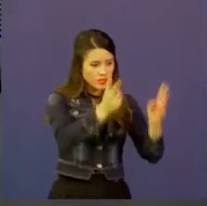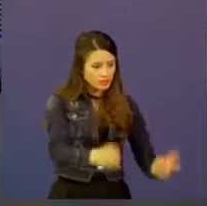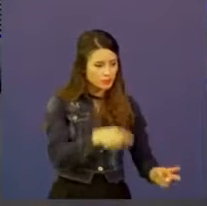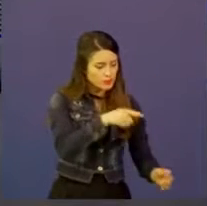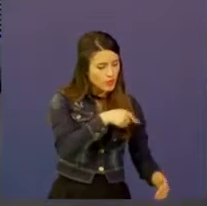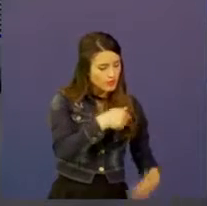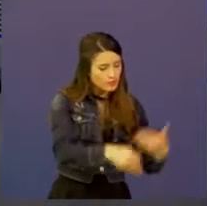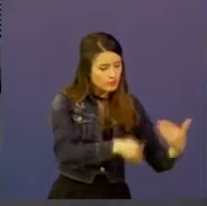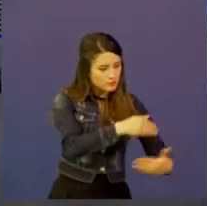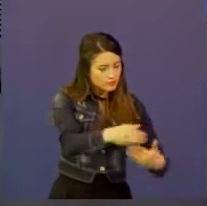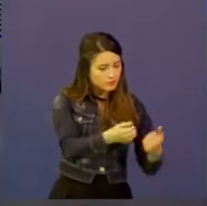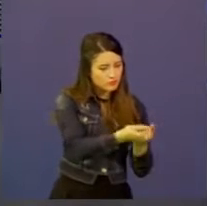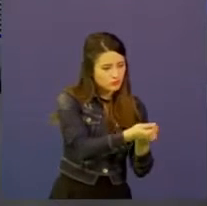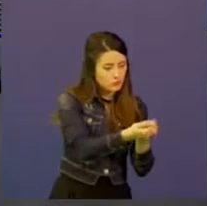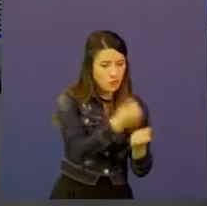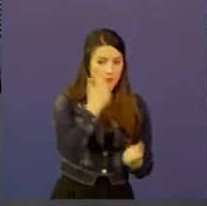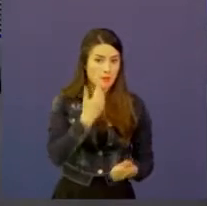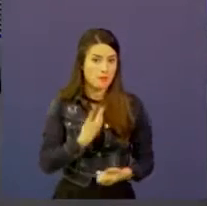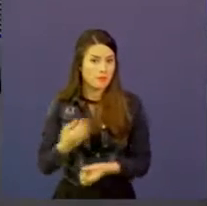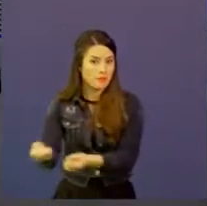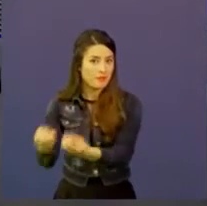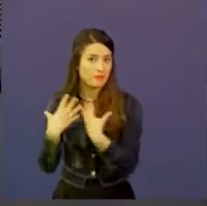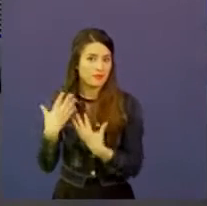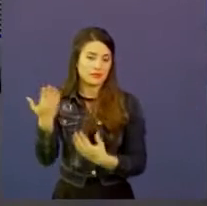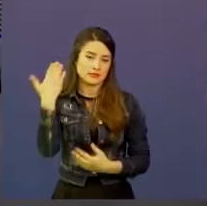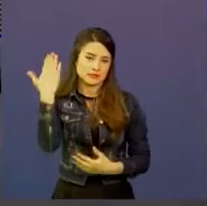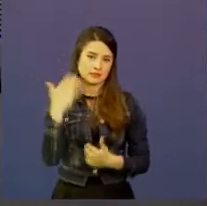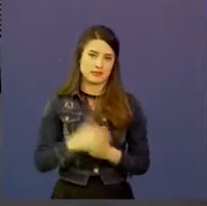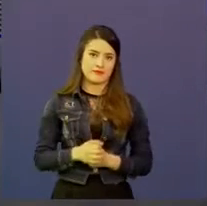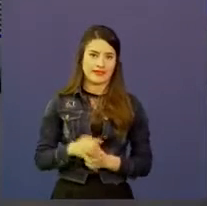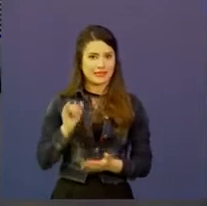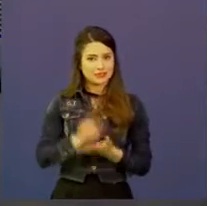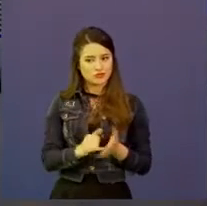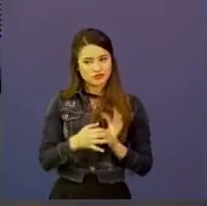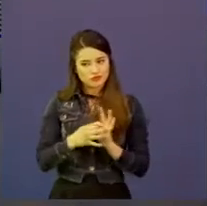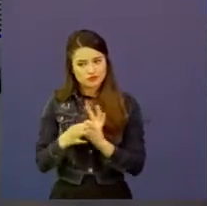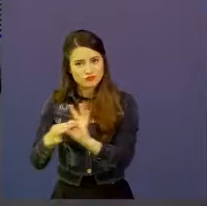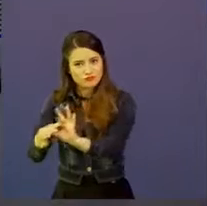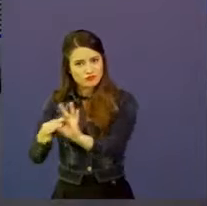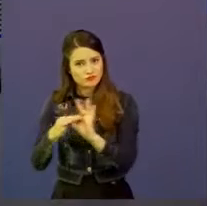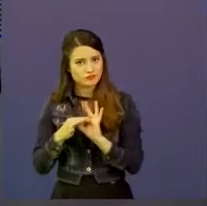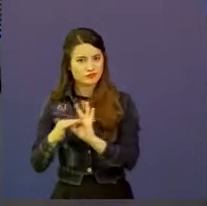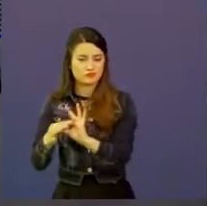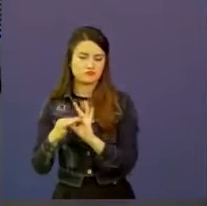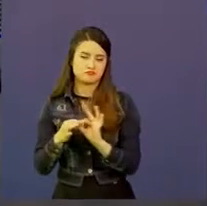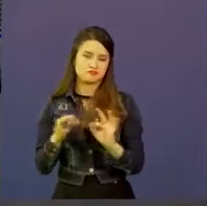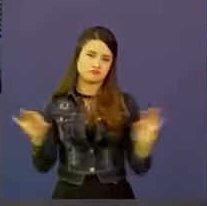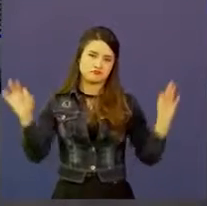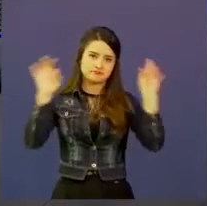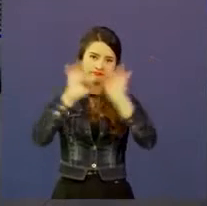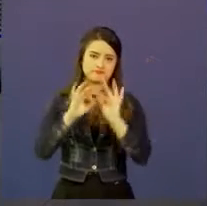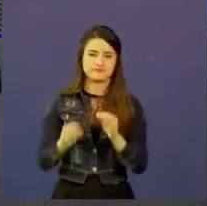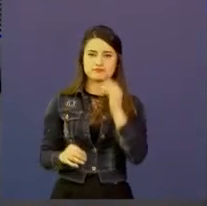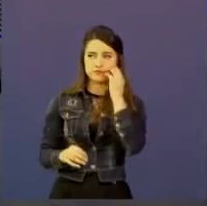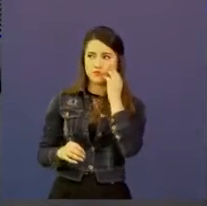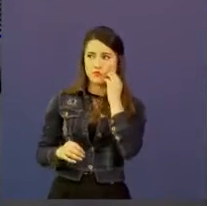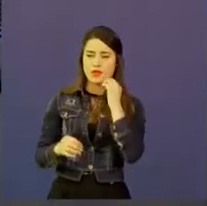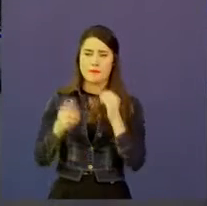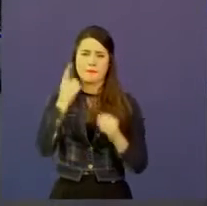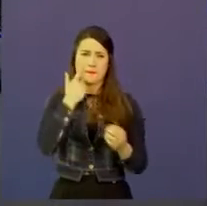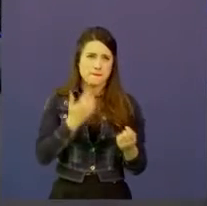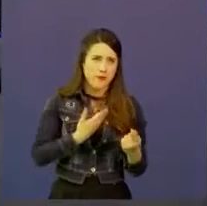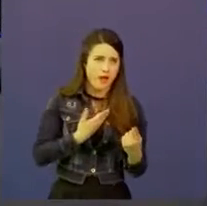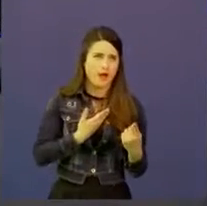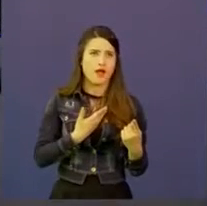estudiantes y poder hacer cosas conjuntamente, que creo que debería ser como una alternativa importante. O sea, los maestros, los